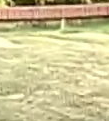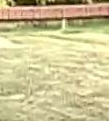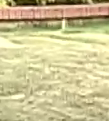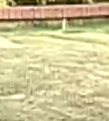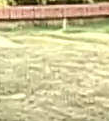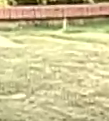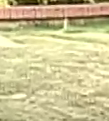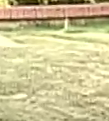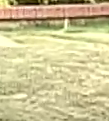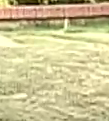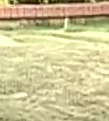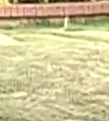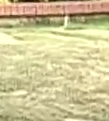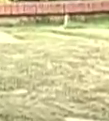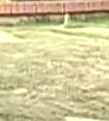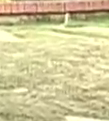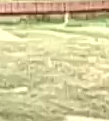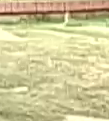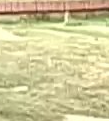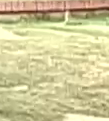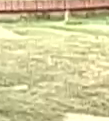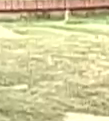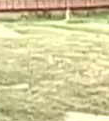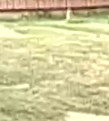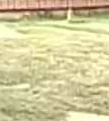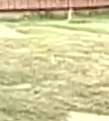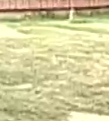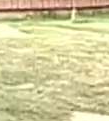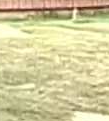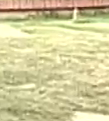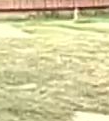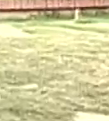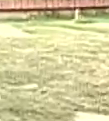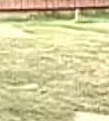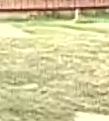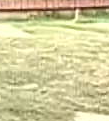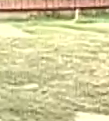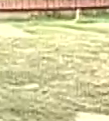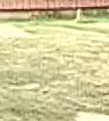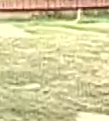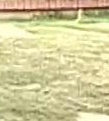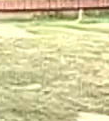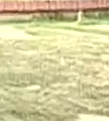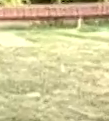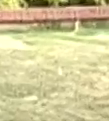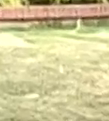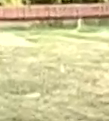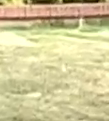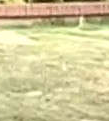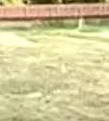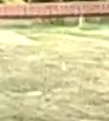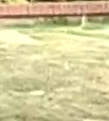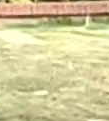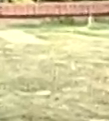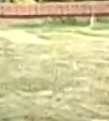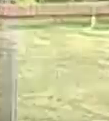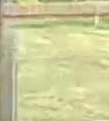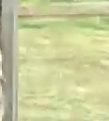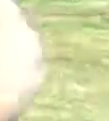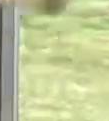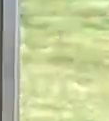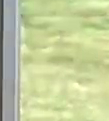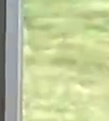las mujeres de la patria feminista van sembrando la conciencia